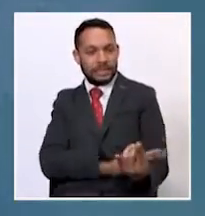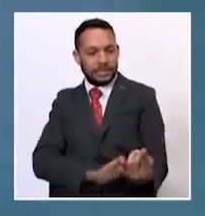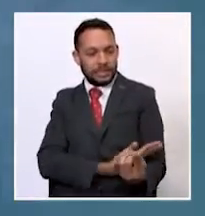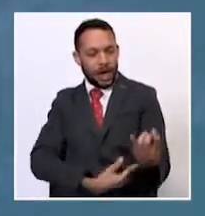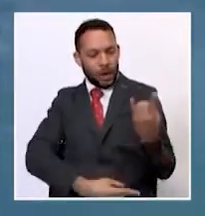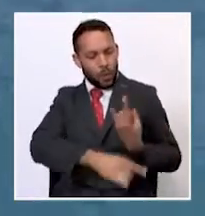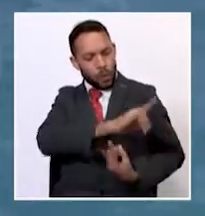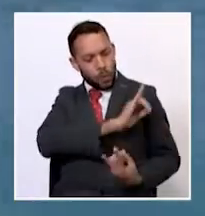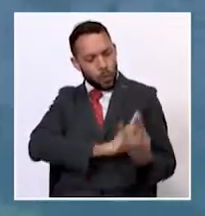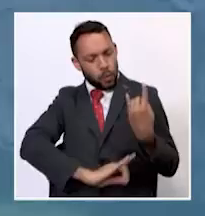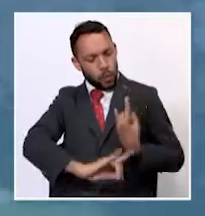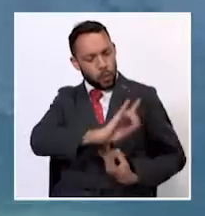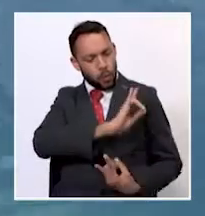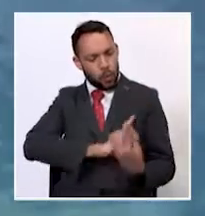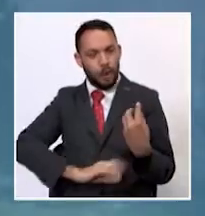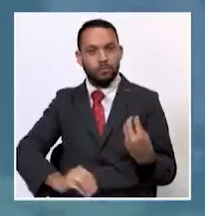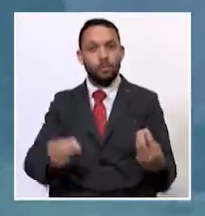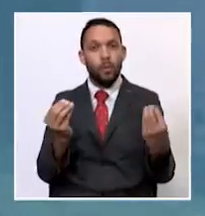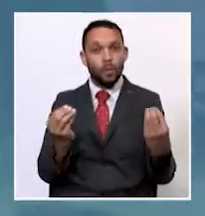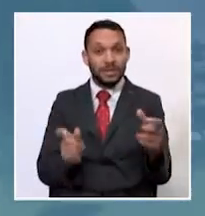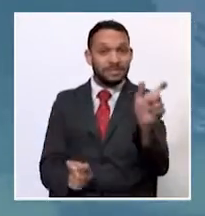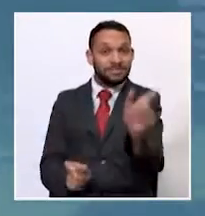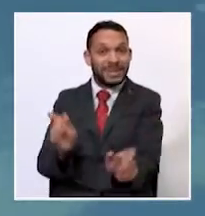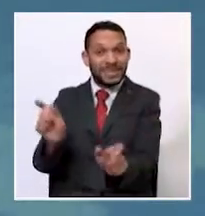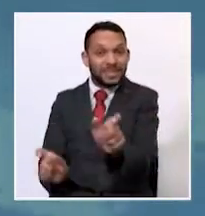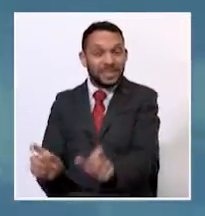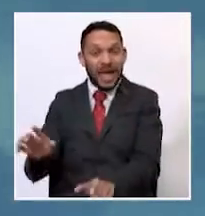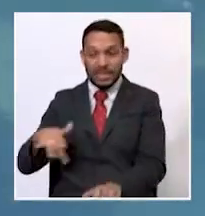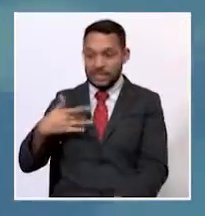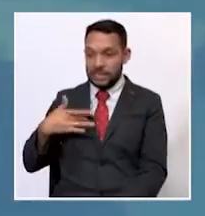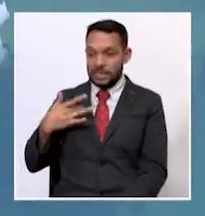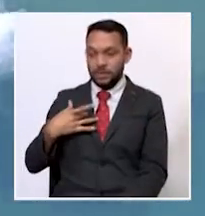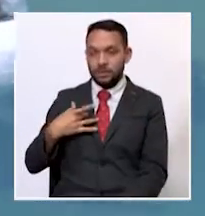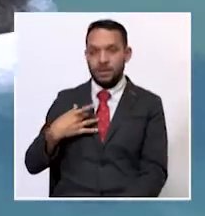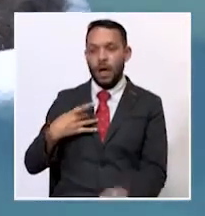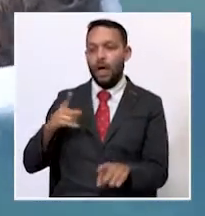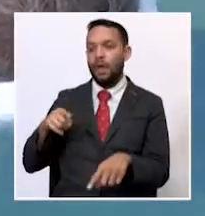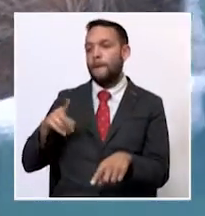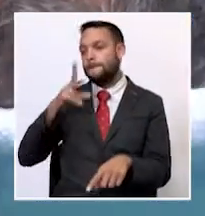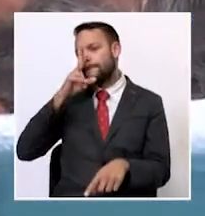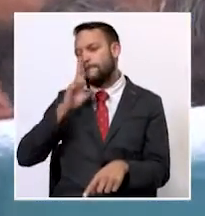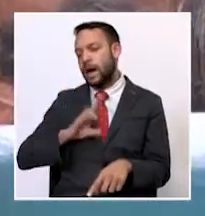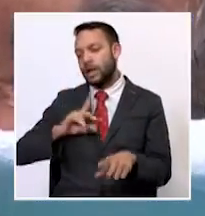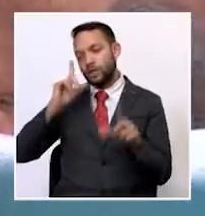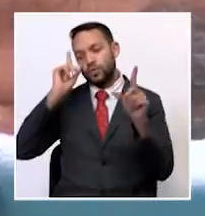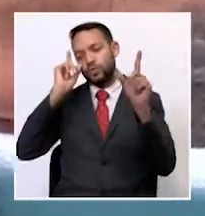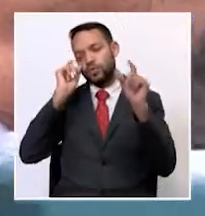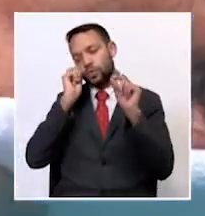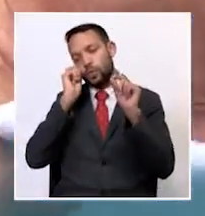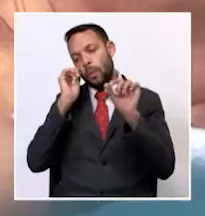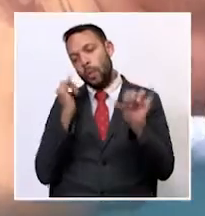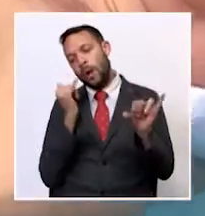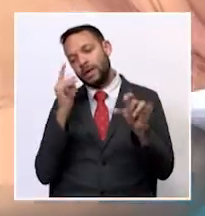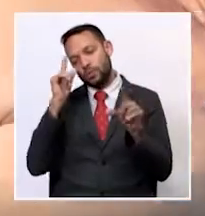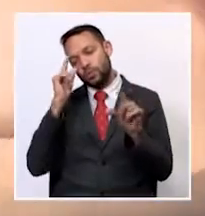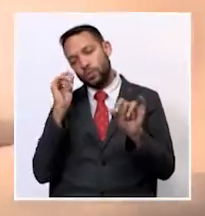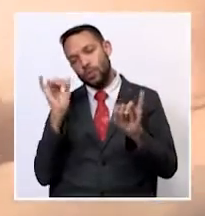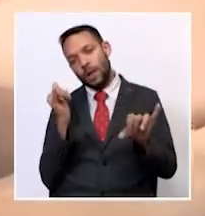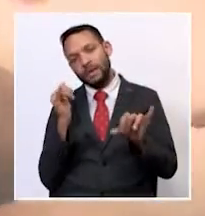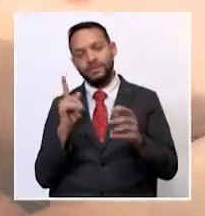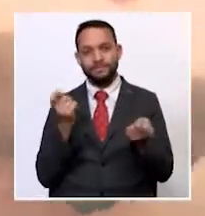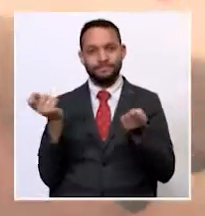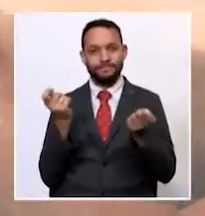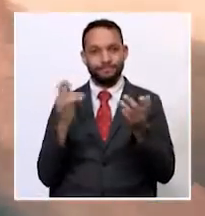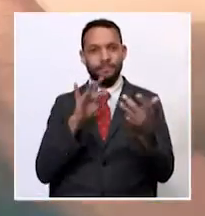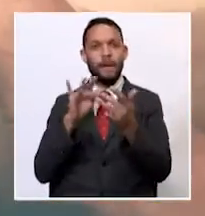Muchos pacientes sienten que atraviesan por un sueño profundo, sus ondas cerebrales entran en otra frecuencia, lo que hace